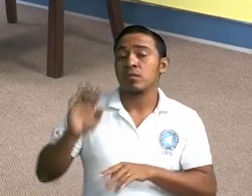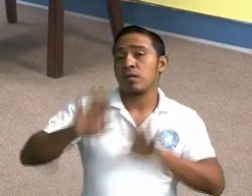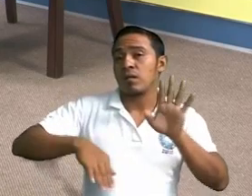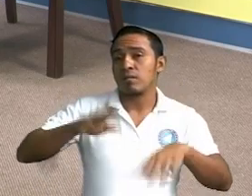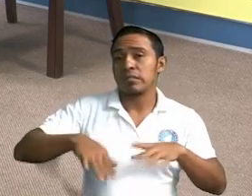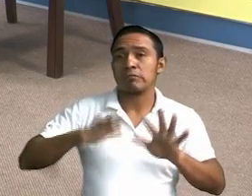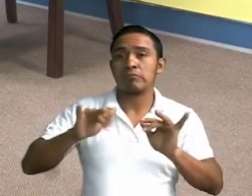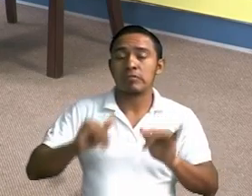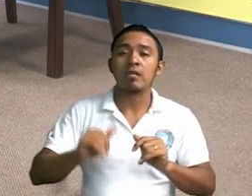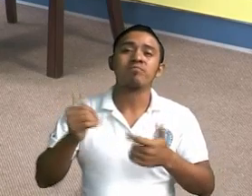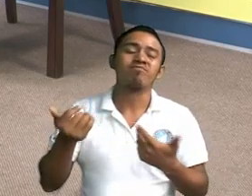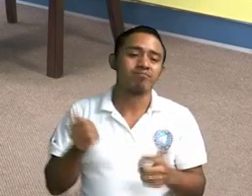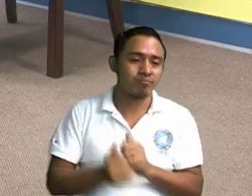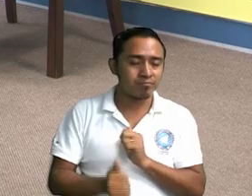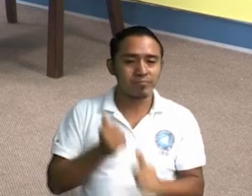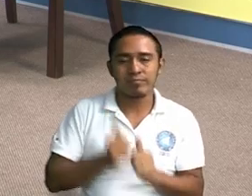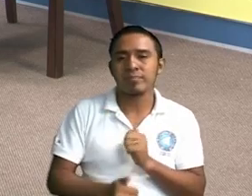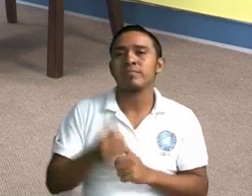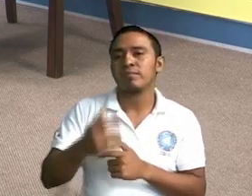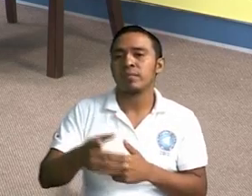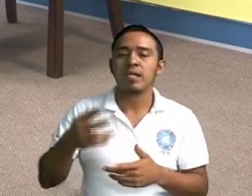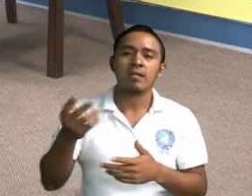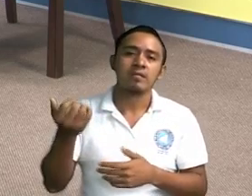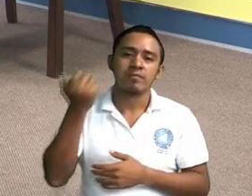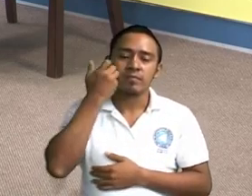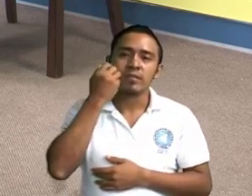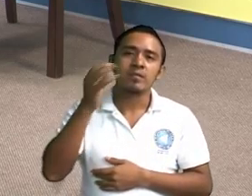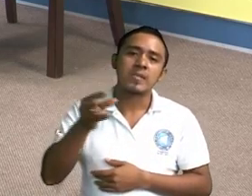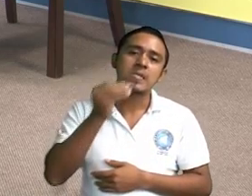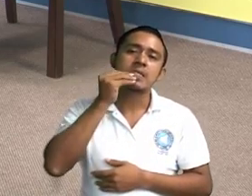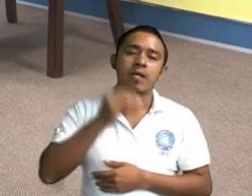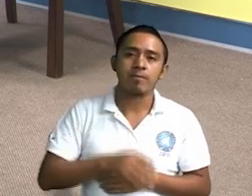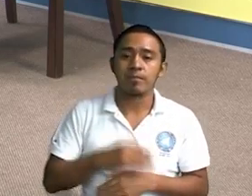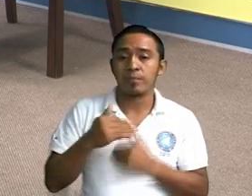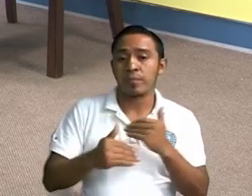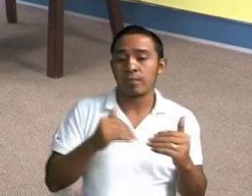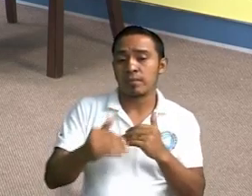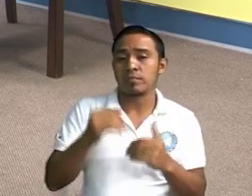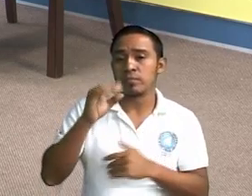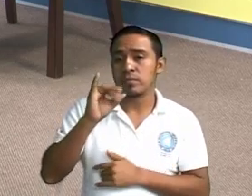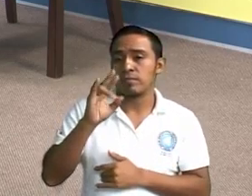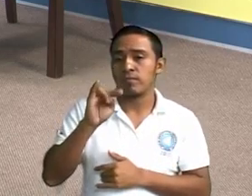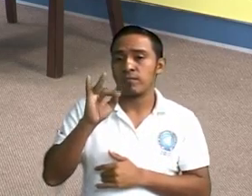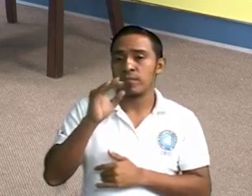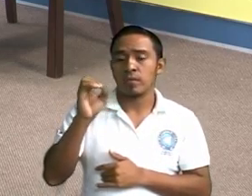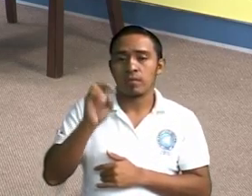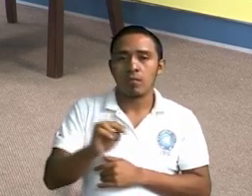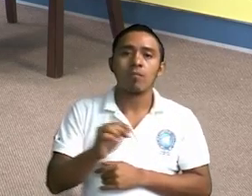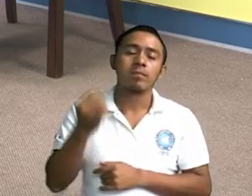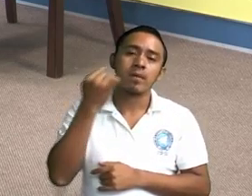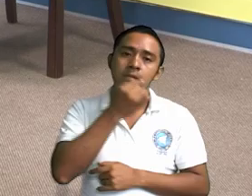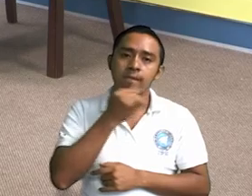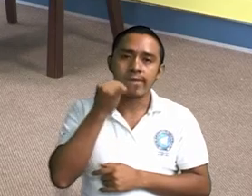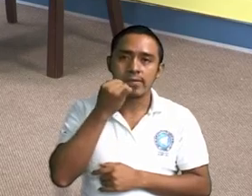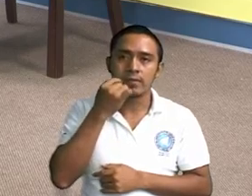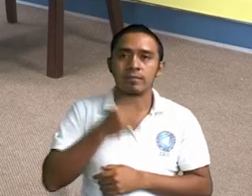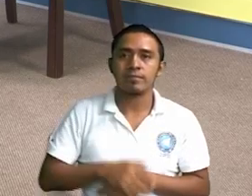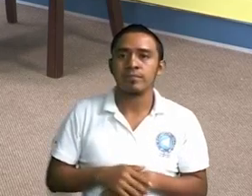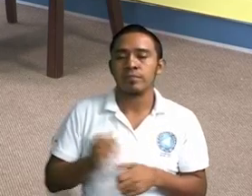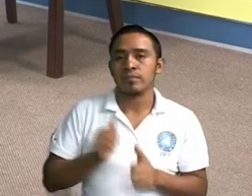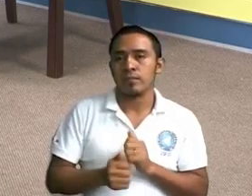llegan ya con su patología instaurada es decir pacientes con procesos infecciosos de la cavidad oral pacientes con